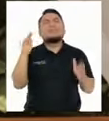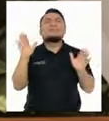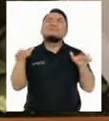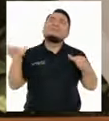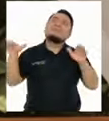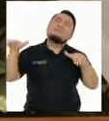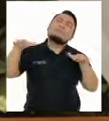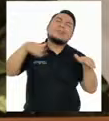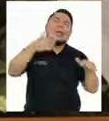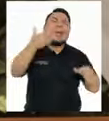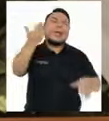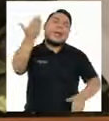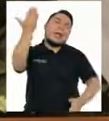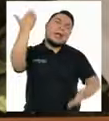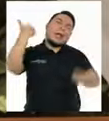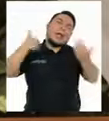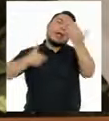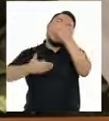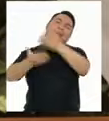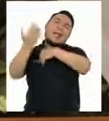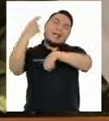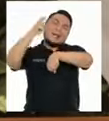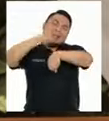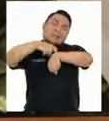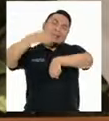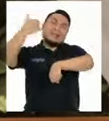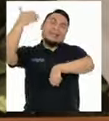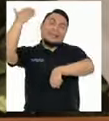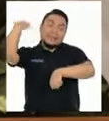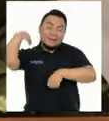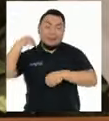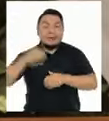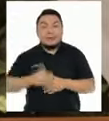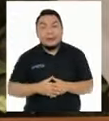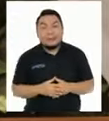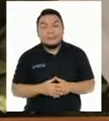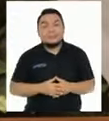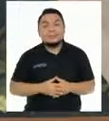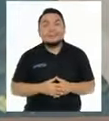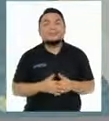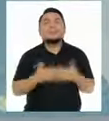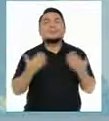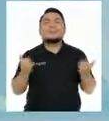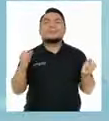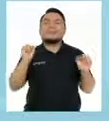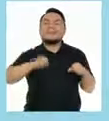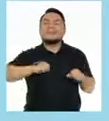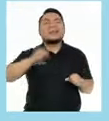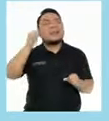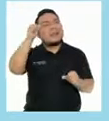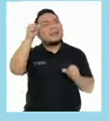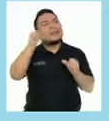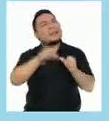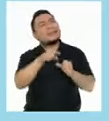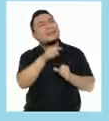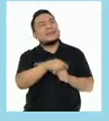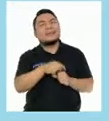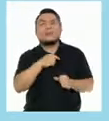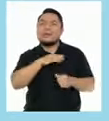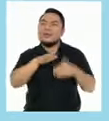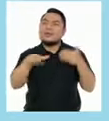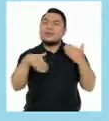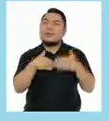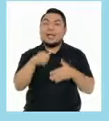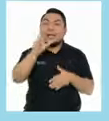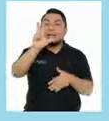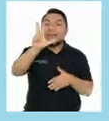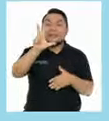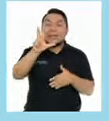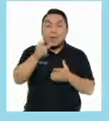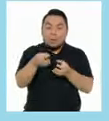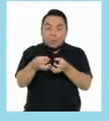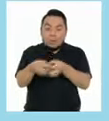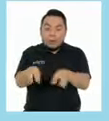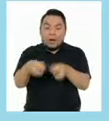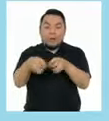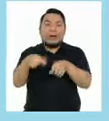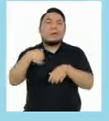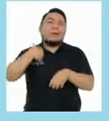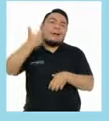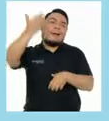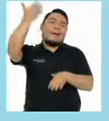Eso fue hace bastante tiempo. ¡Qué recuerdos! Puse 3 huevitos en mi